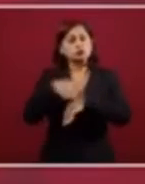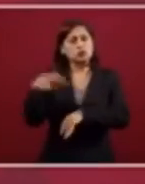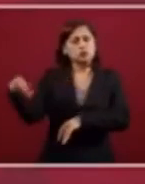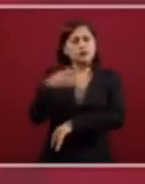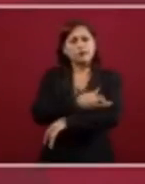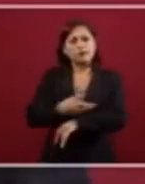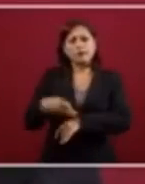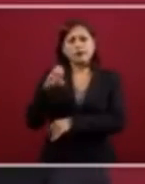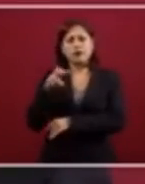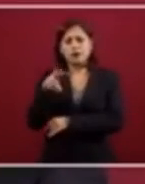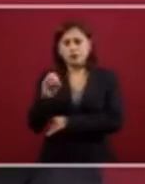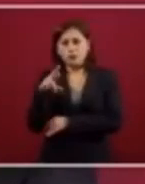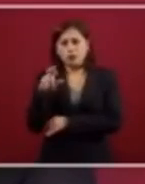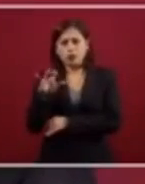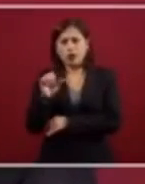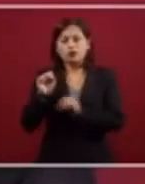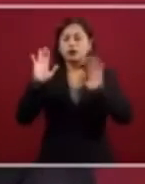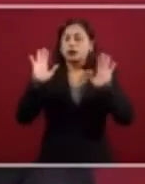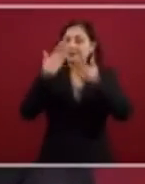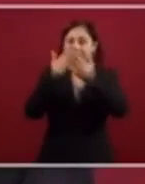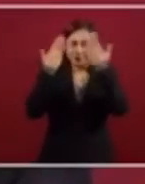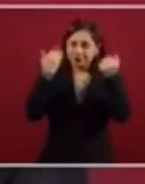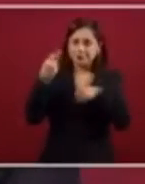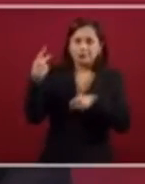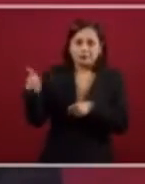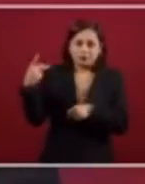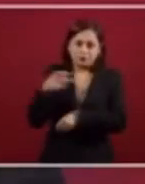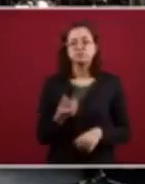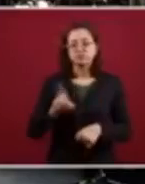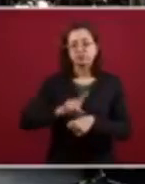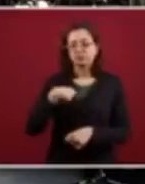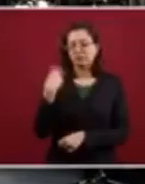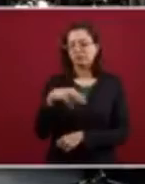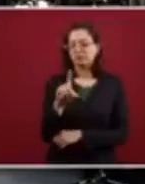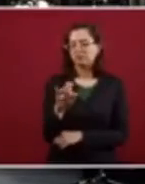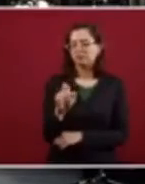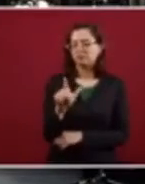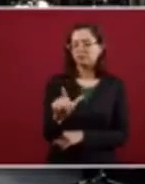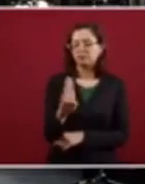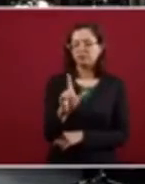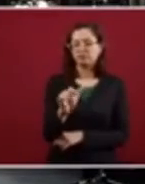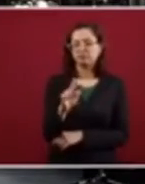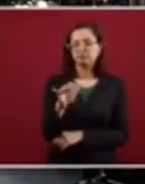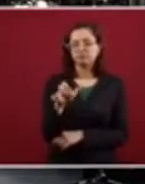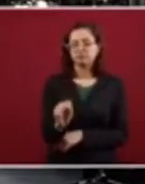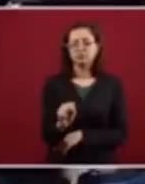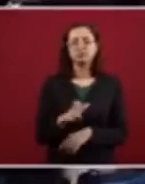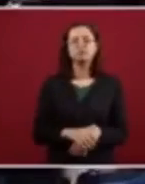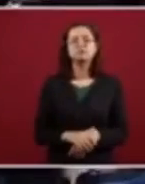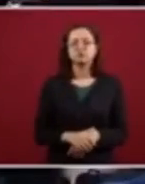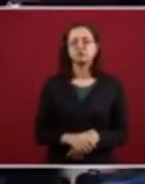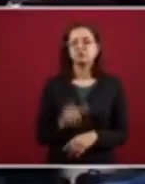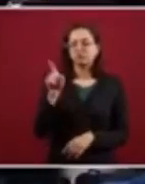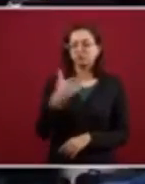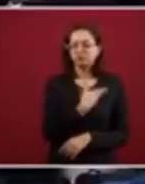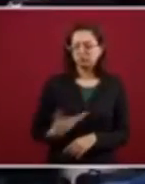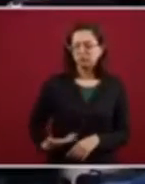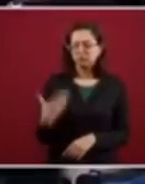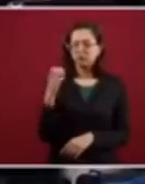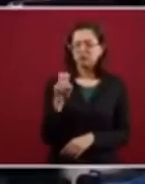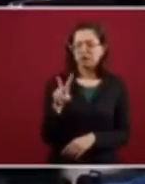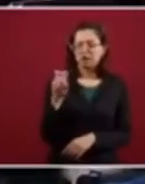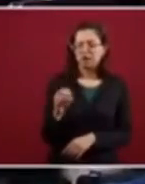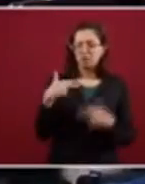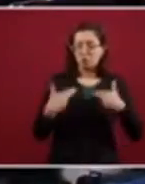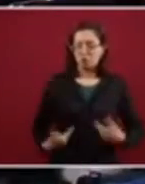determine, nos dé a conocer ¿cómo van a manejar esa situación? No lo sé todavía. Si bien es entendible pues este rescate que se hace al presidente Evo por